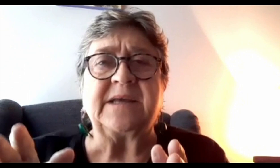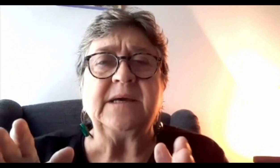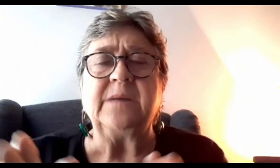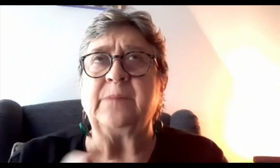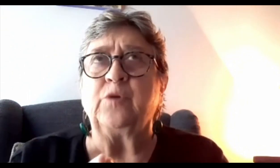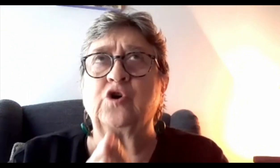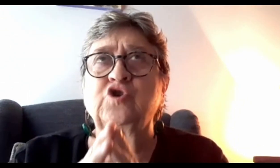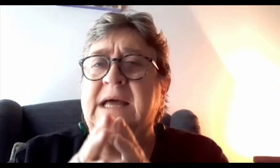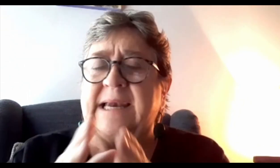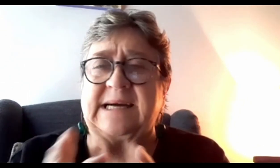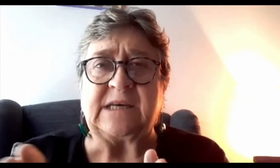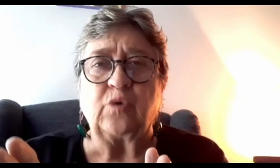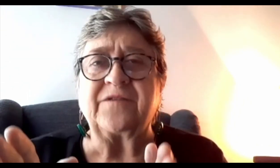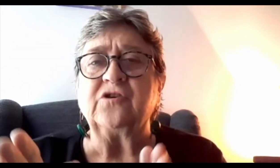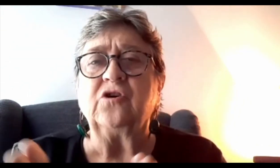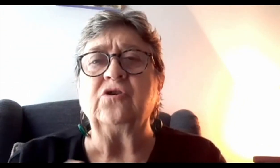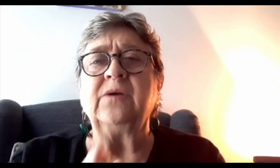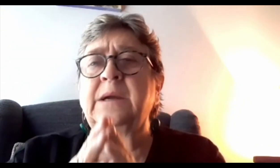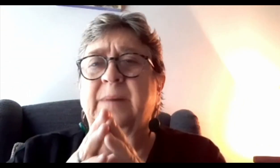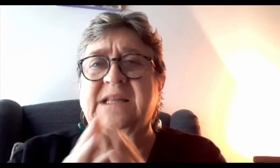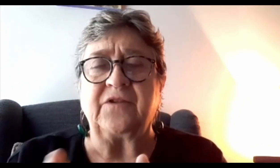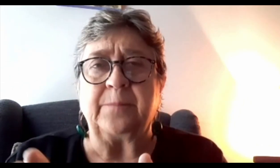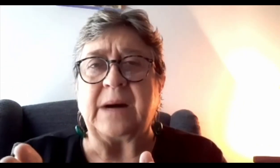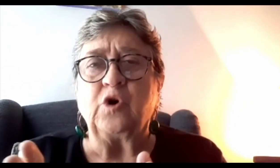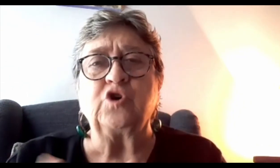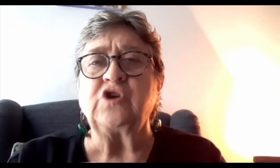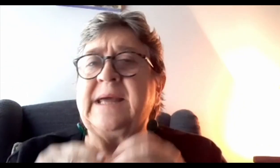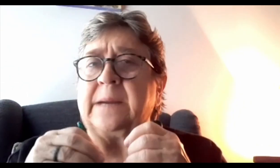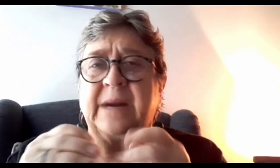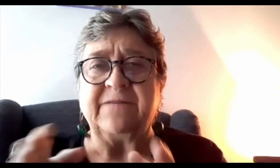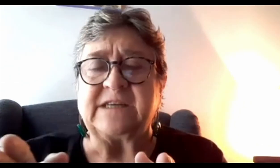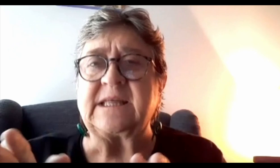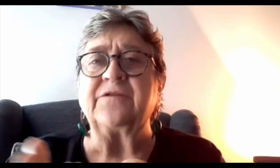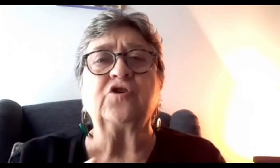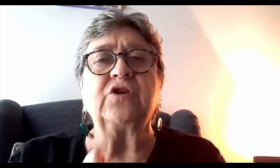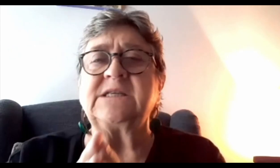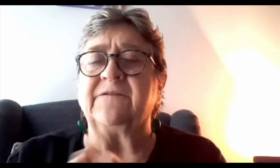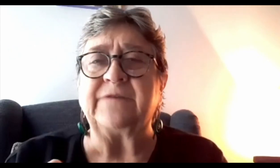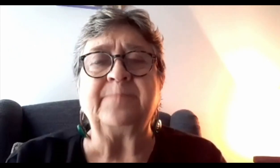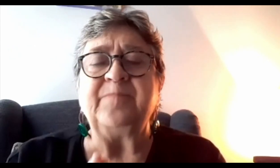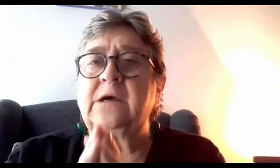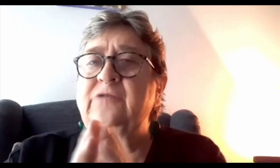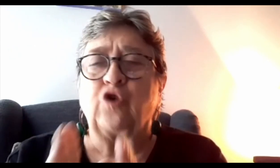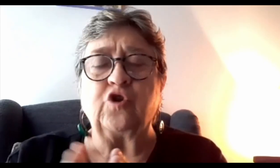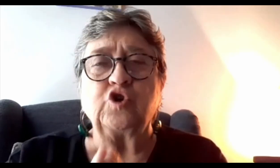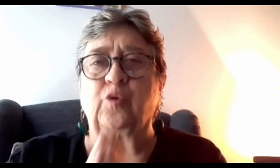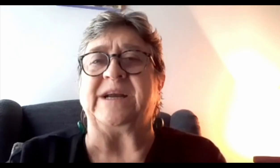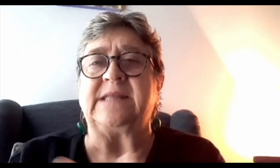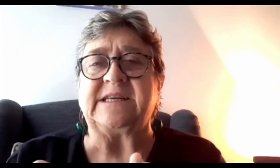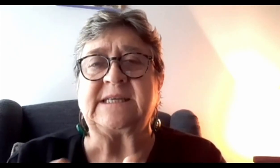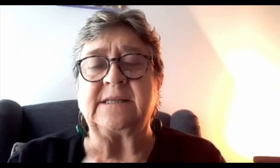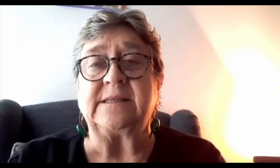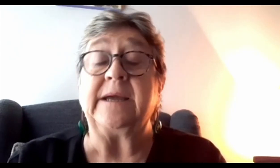estuvimos allí, vimos la situación, participamos en manifestaciones, en fin, todo